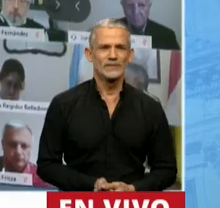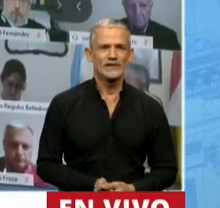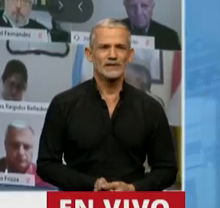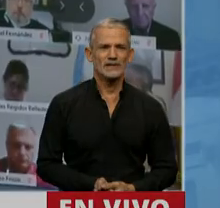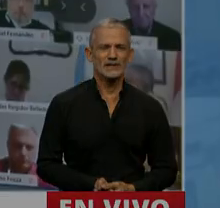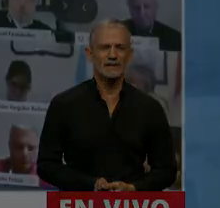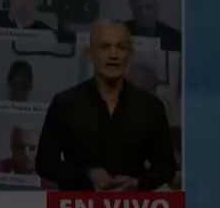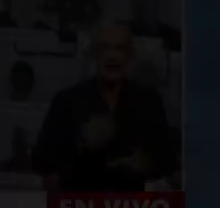Gracias, diputado.